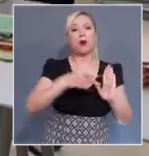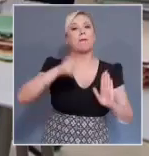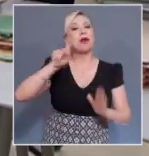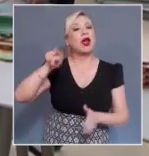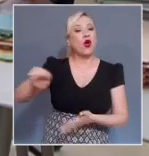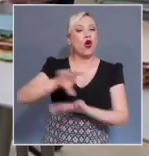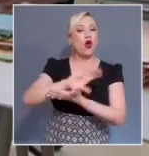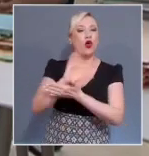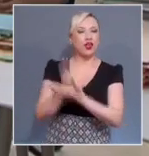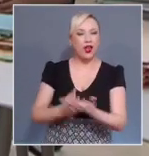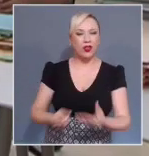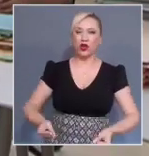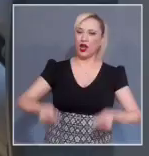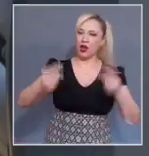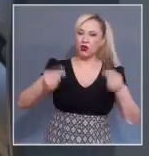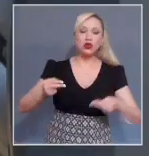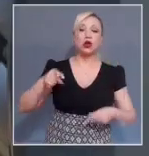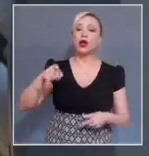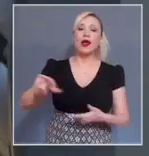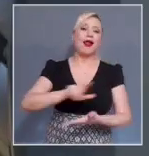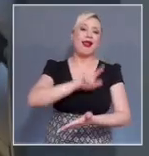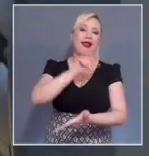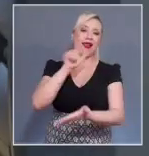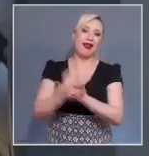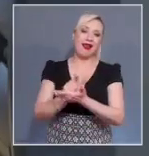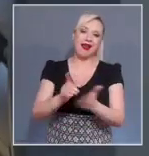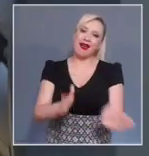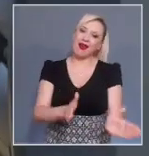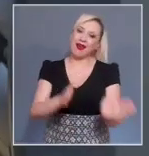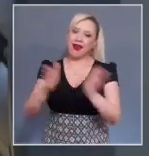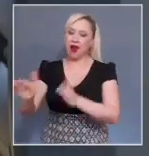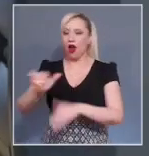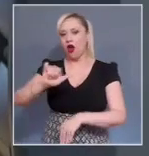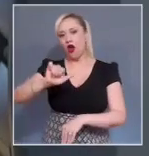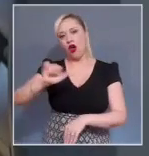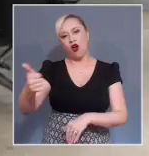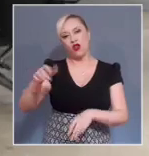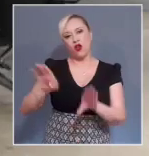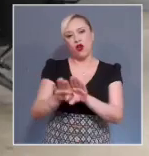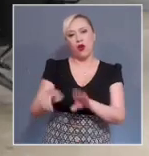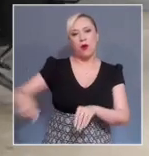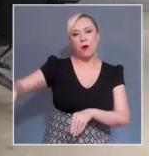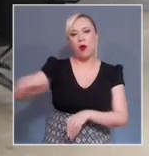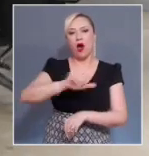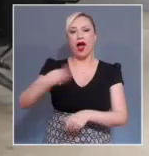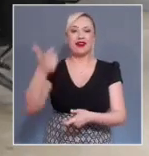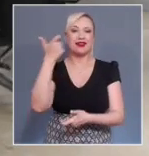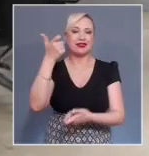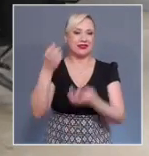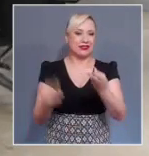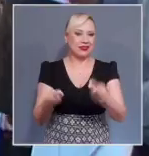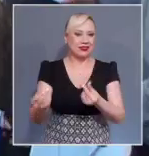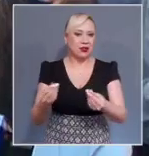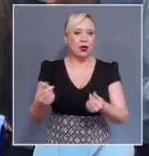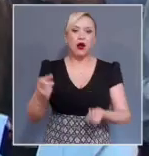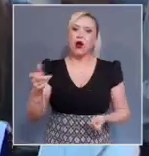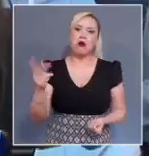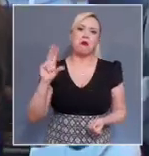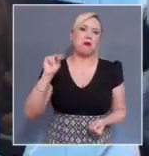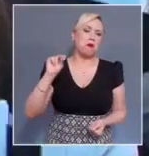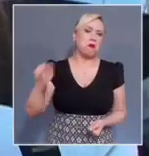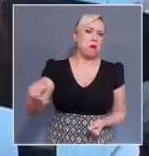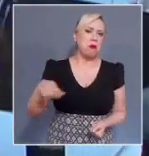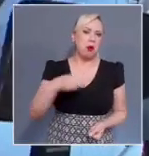derecho privado, por lo que la persona juzgadora no puede tomar la iniciativa de recabar las pruebas para el esclarecimiento de la verdad en